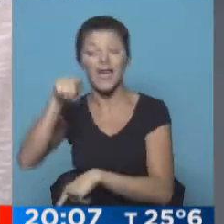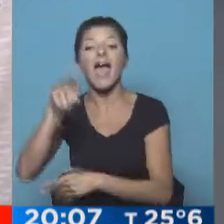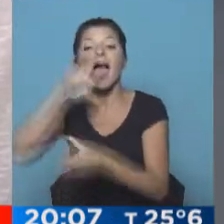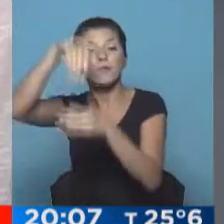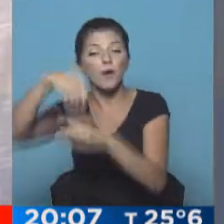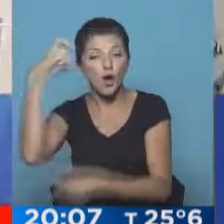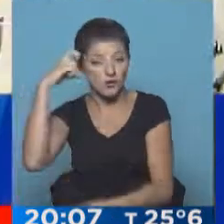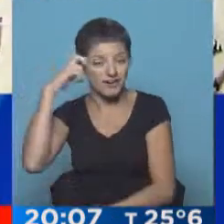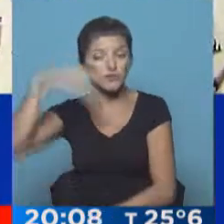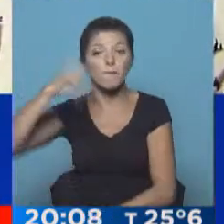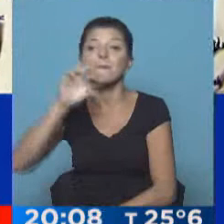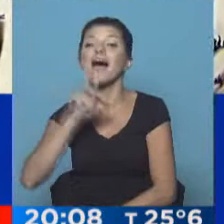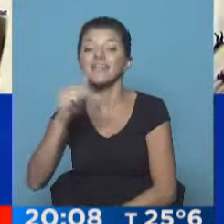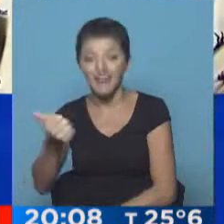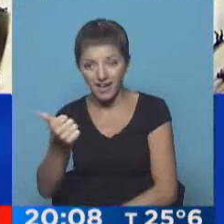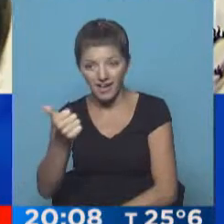Perín. Marta.